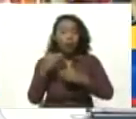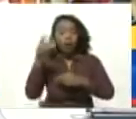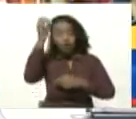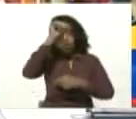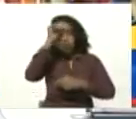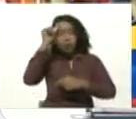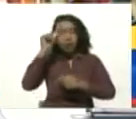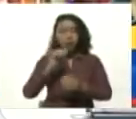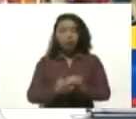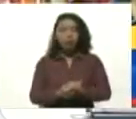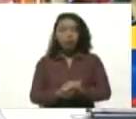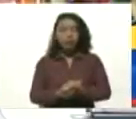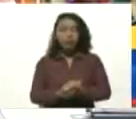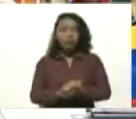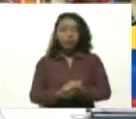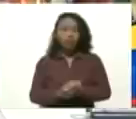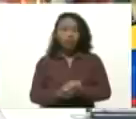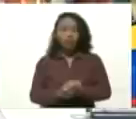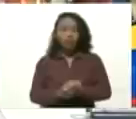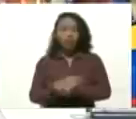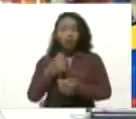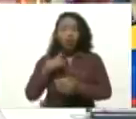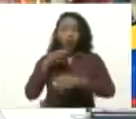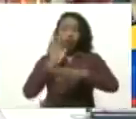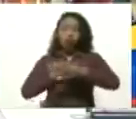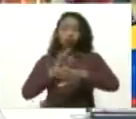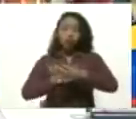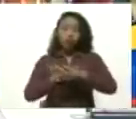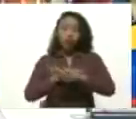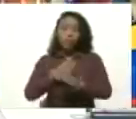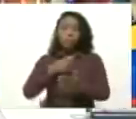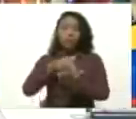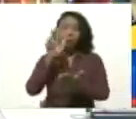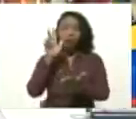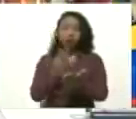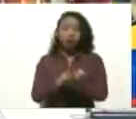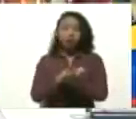domingos. Yo anuncié que íbamos a aprobar